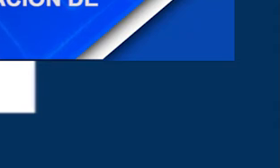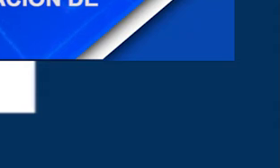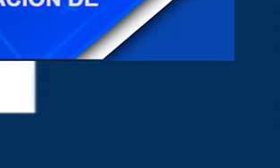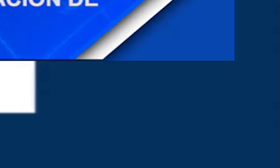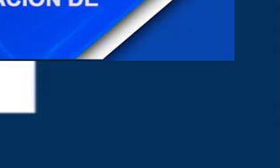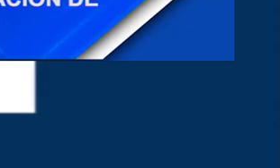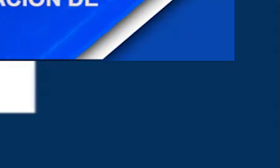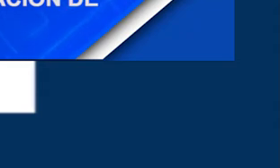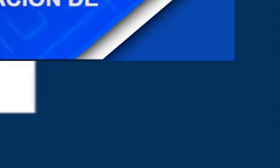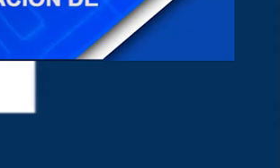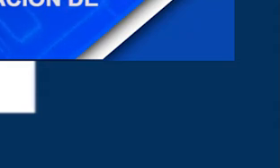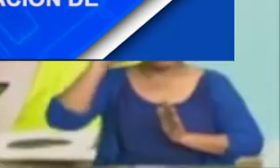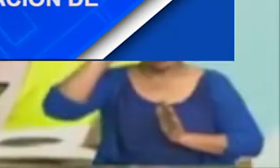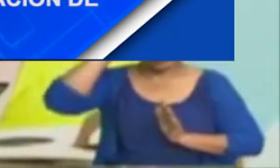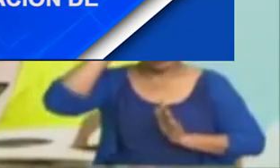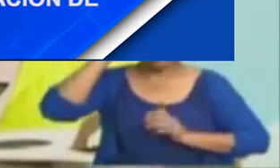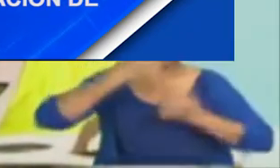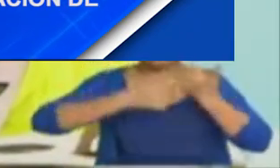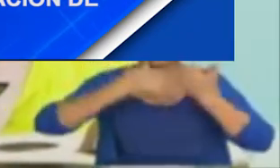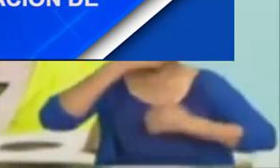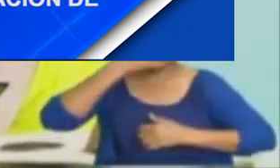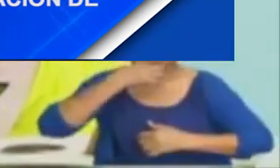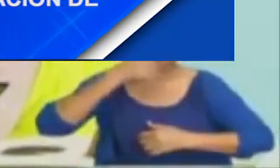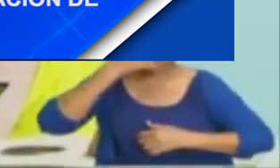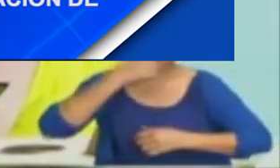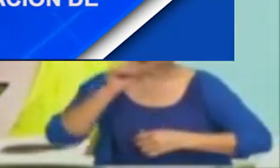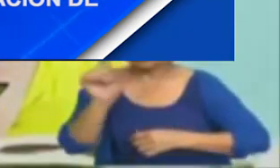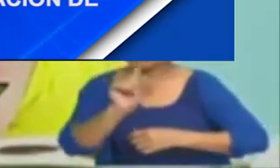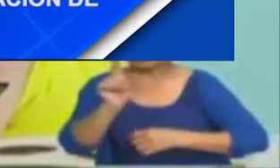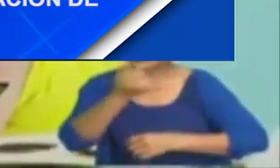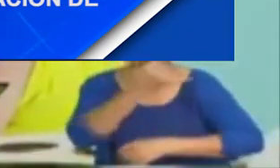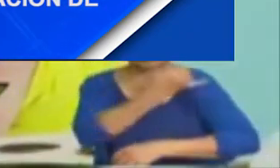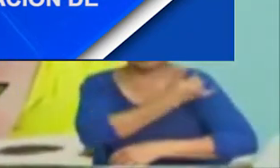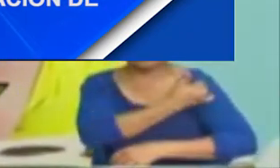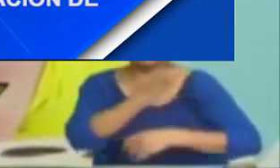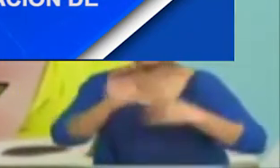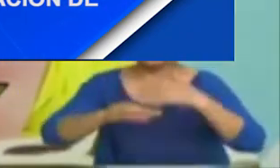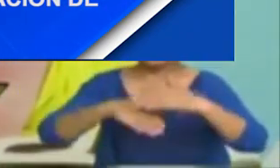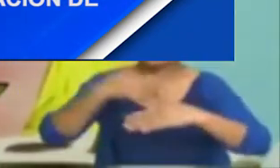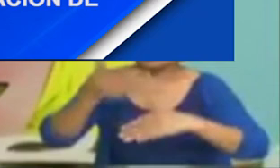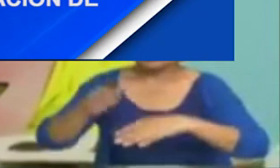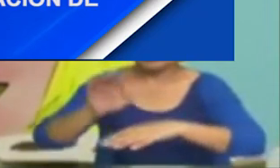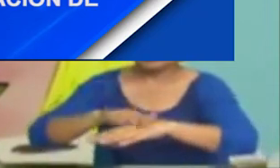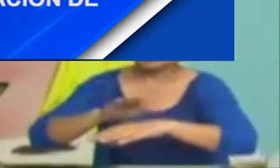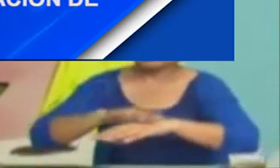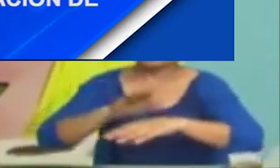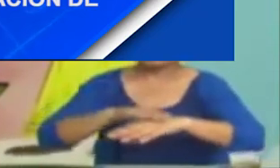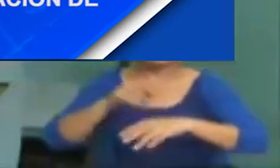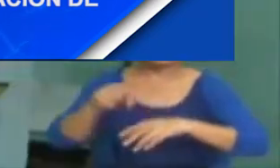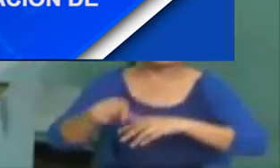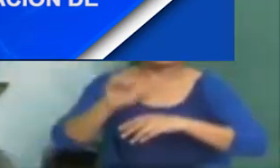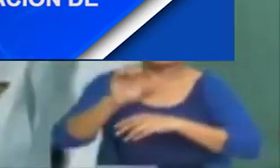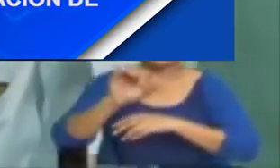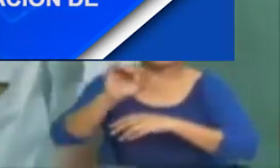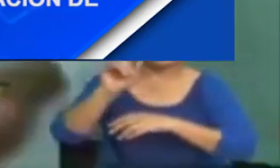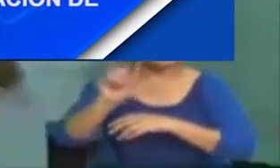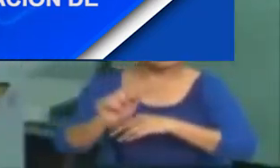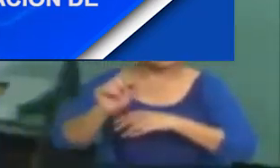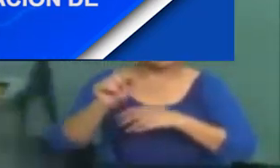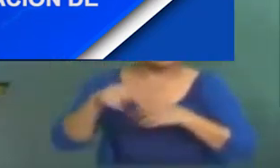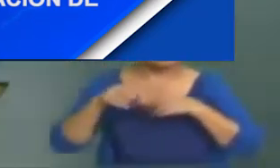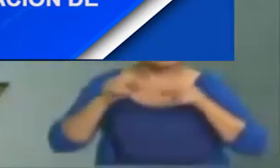vamos que continuamos desarrollando tenemos anunciado una importante llegada de vacunas en los próximos días una vez que